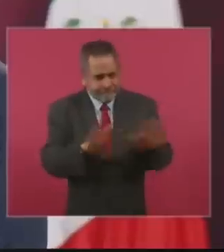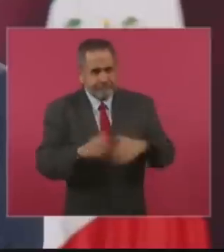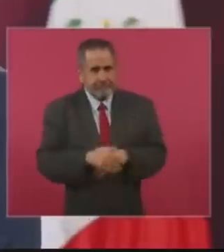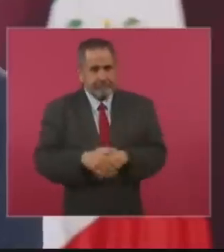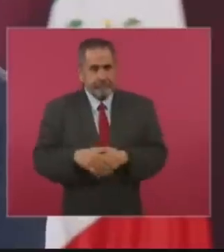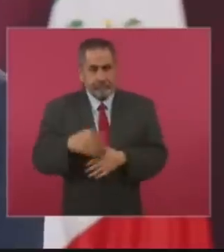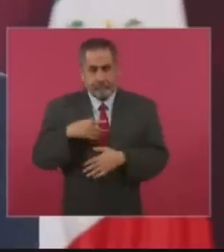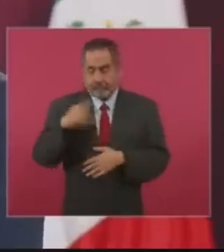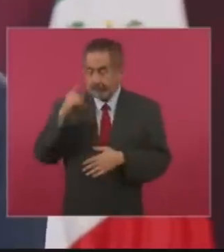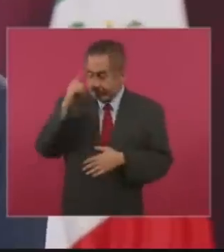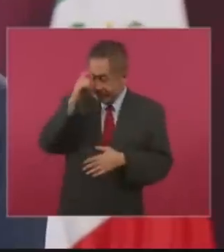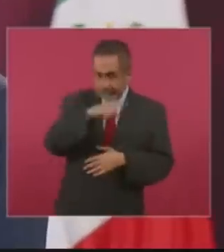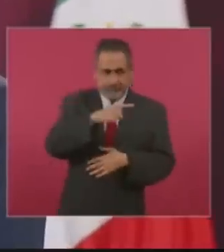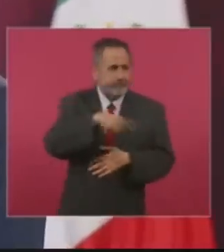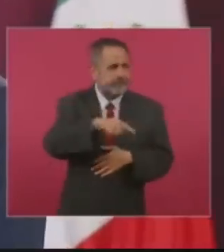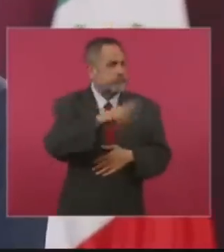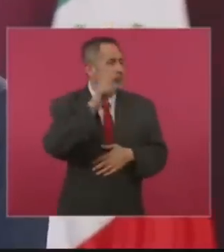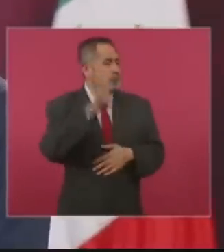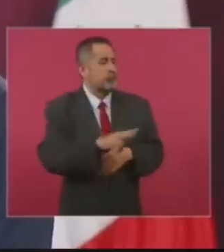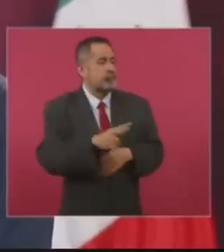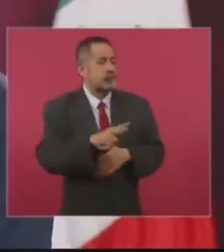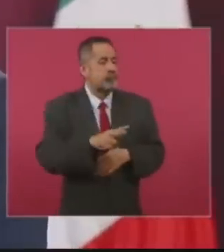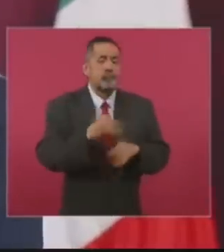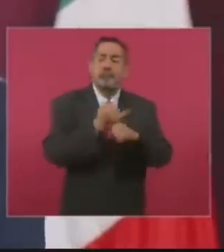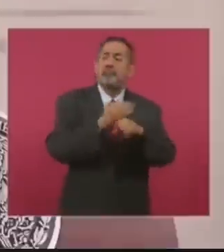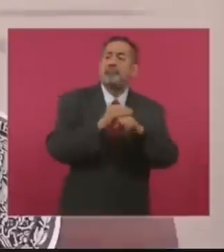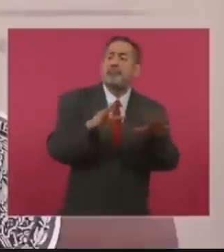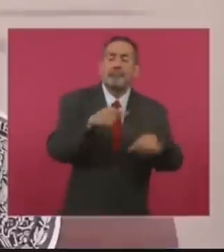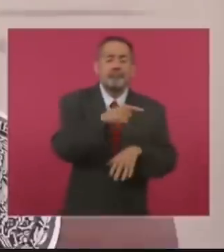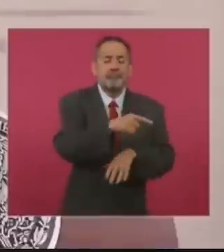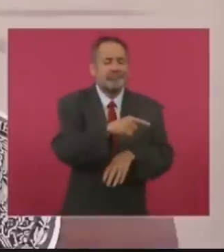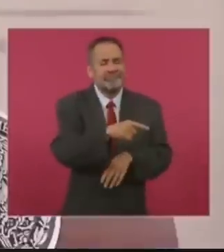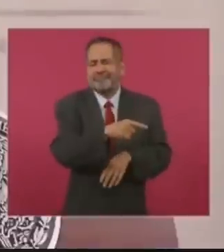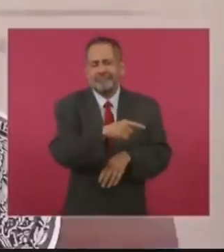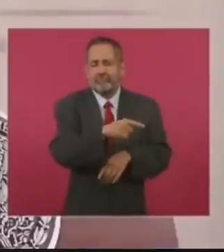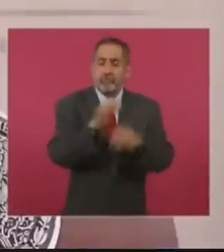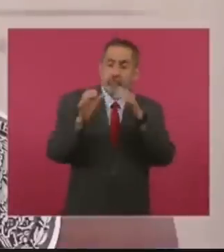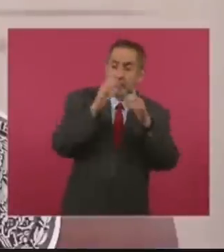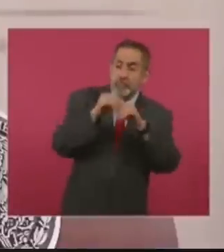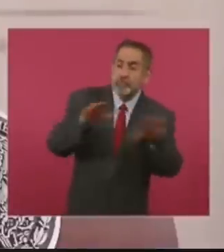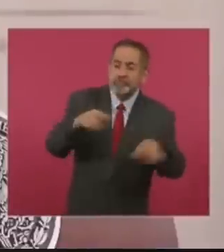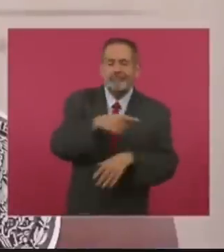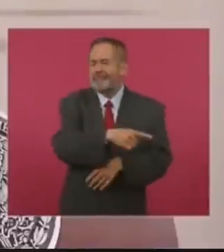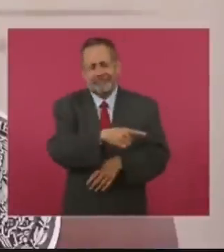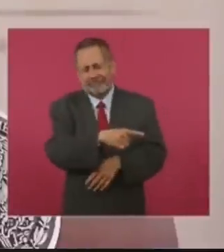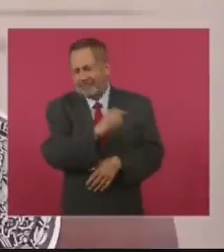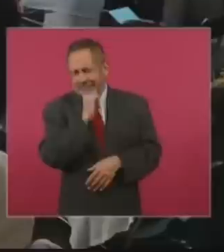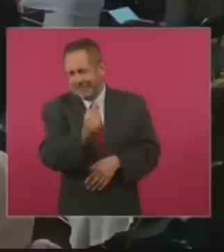que me cuesta trabajo decir medios de información mucho menos de comunicación